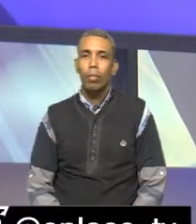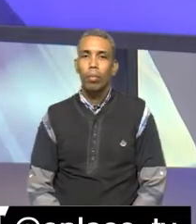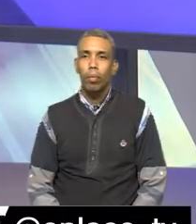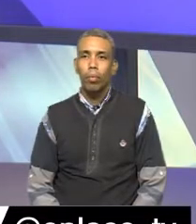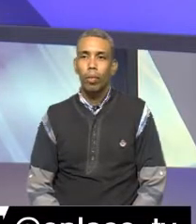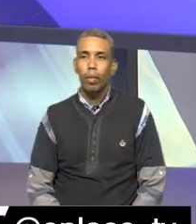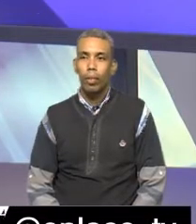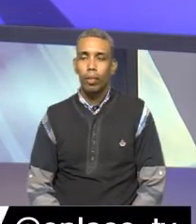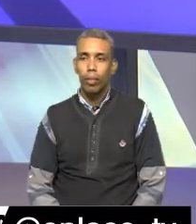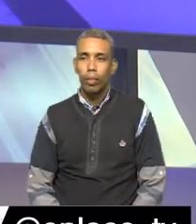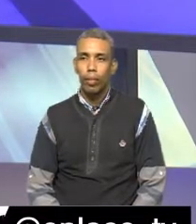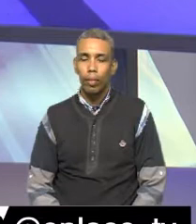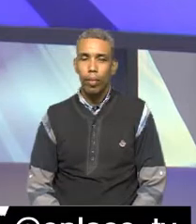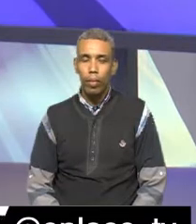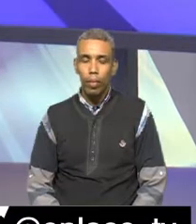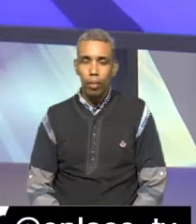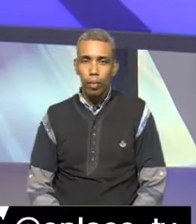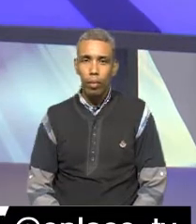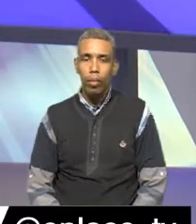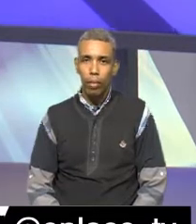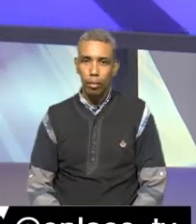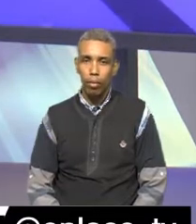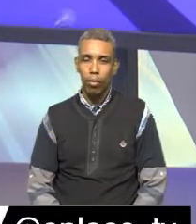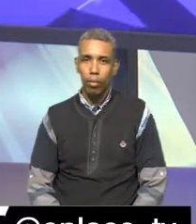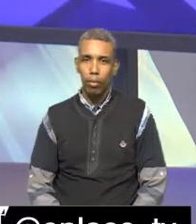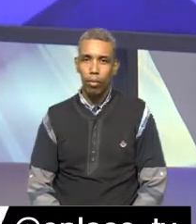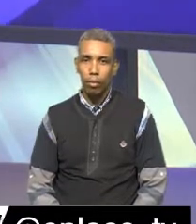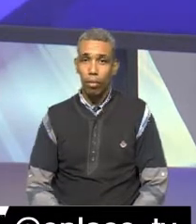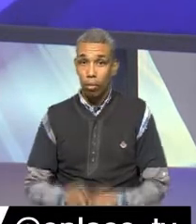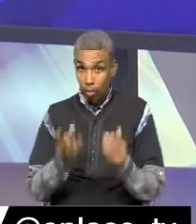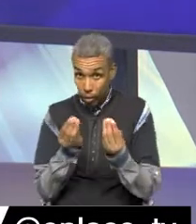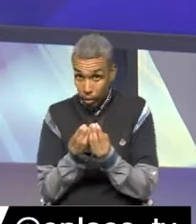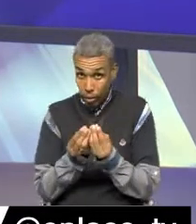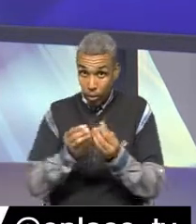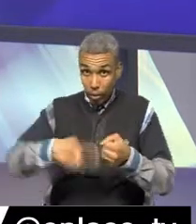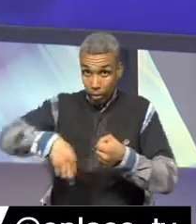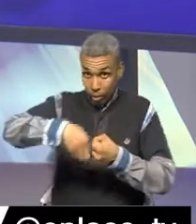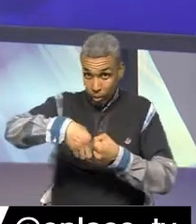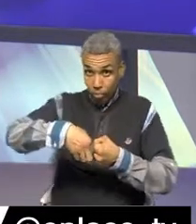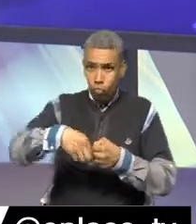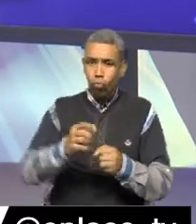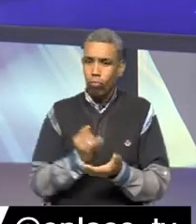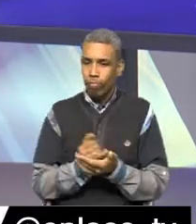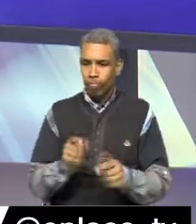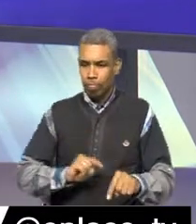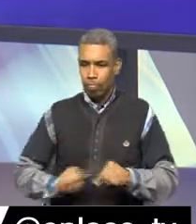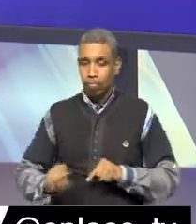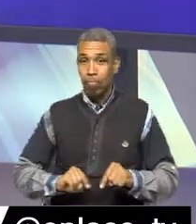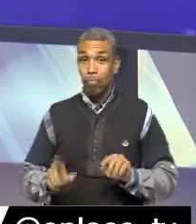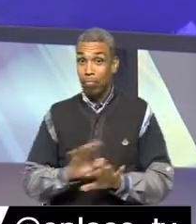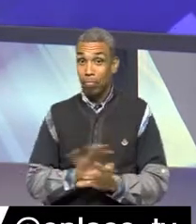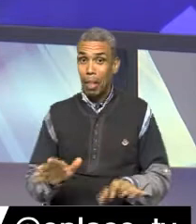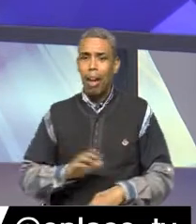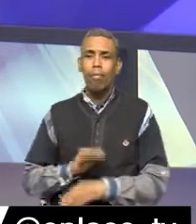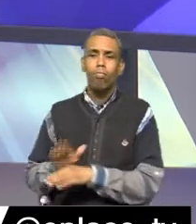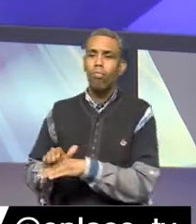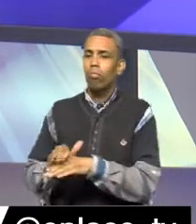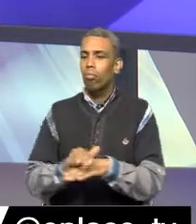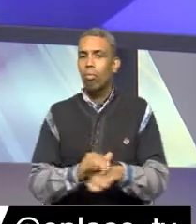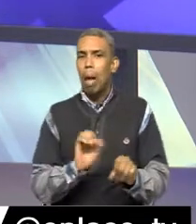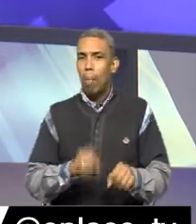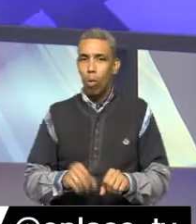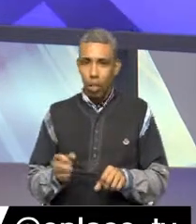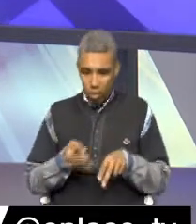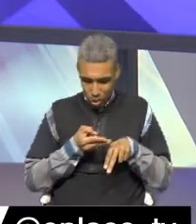Y son 2.000 los abonos que están a la venta por parte de las directivas del Club Alianza Petrolera para la temporada 2018 del fútbol profesional